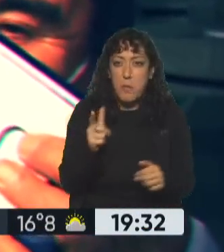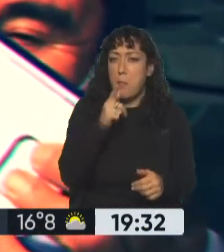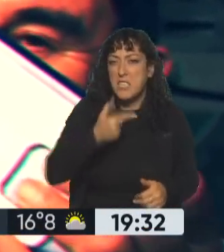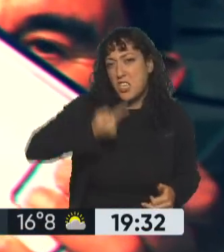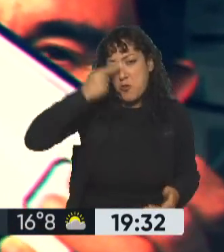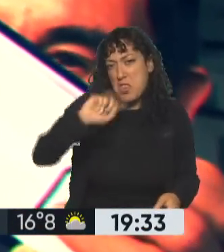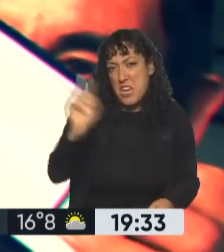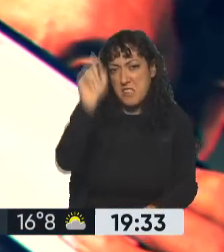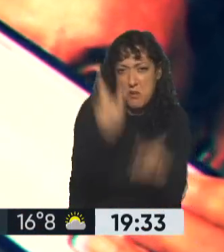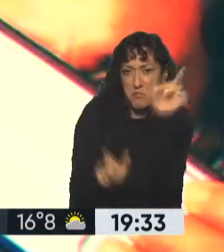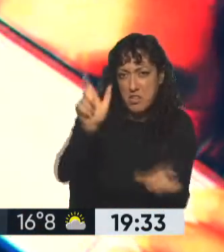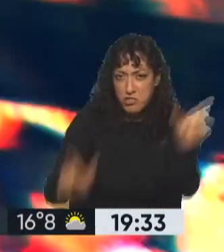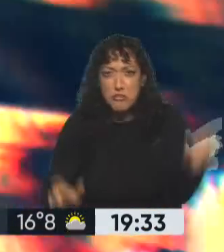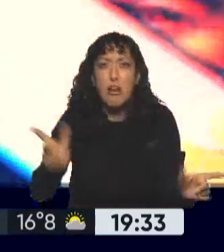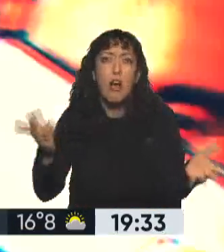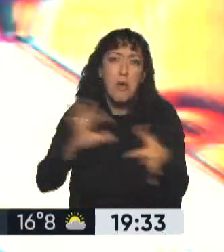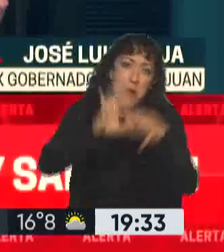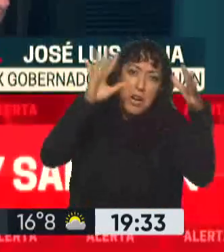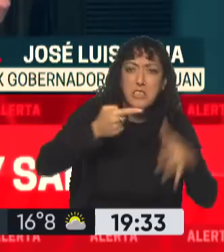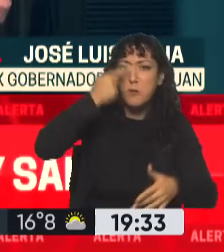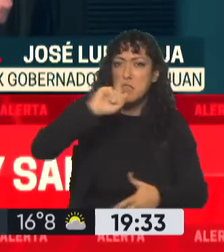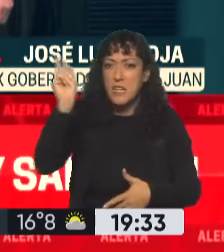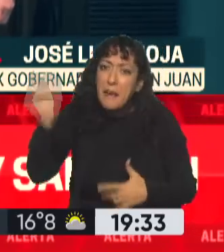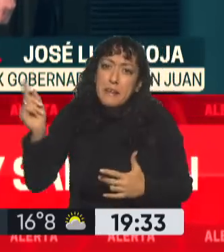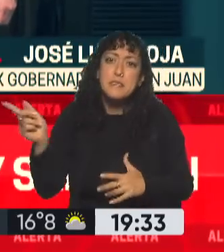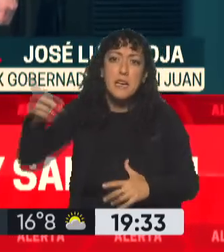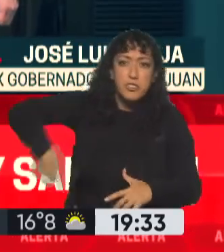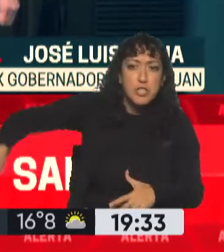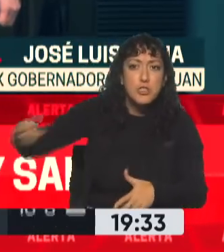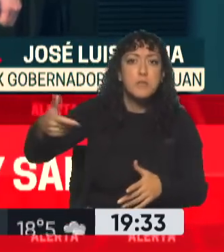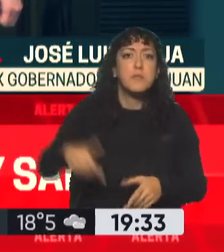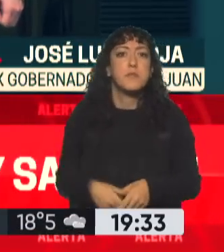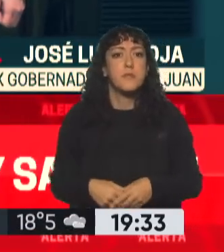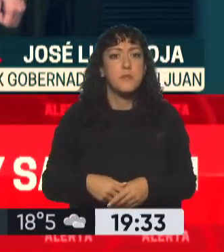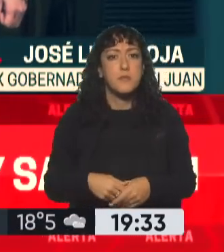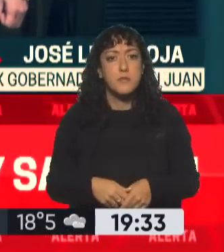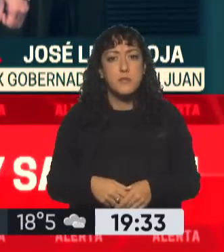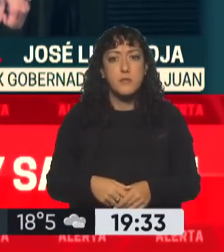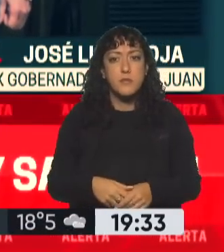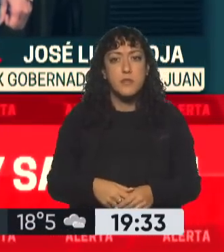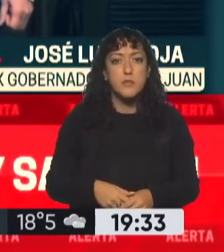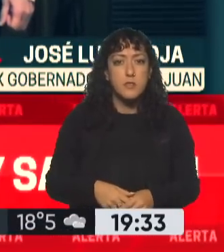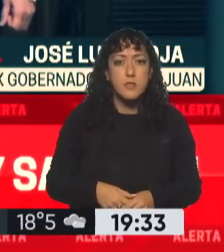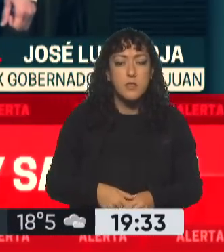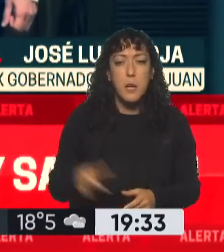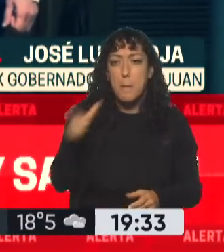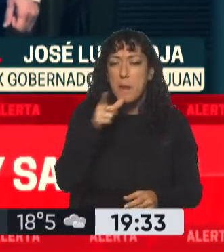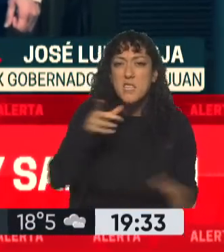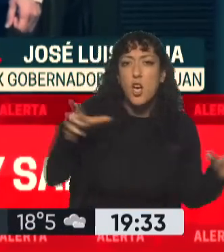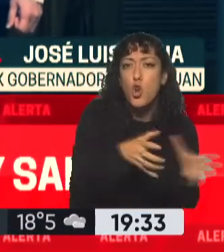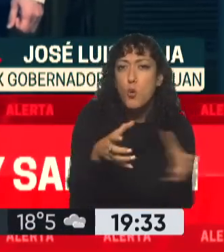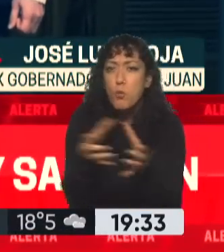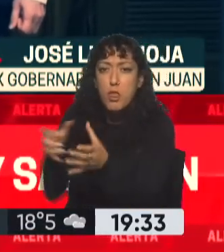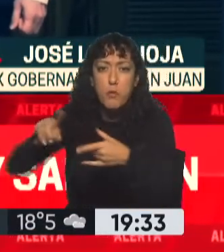interesa a la gente, no les interesa la democracia, no les interesa, a ver, los partidos